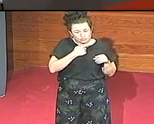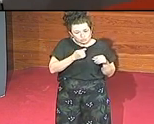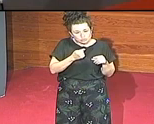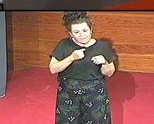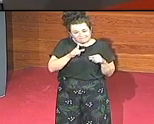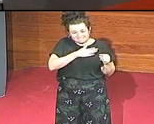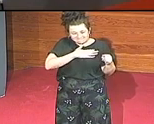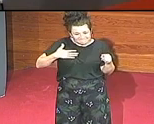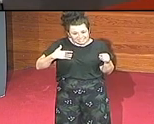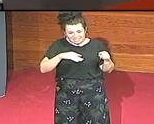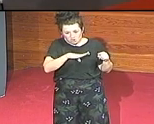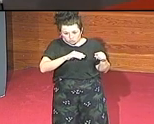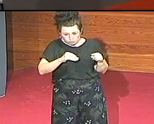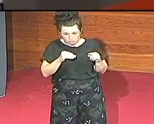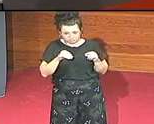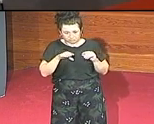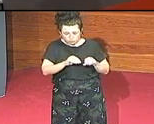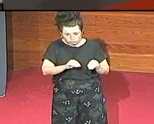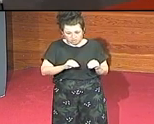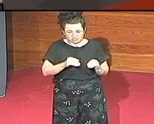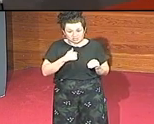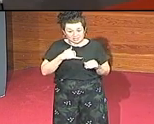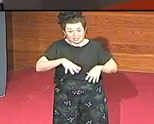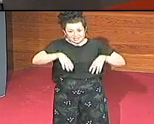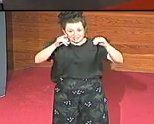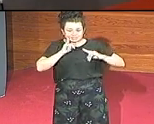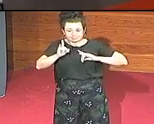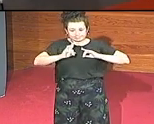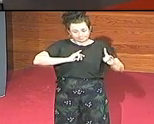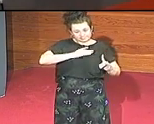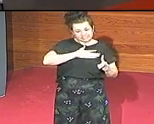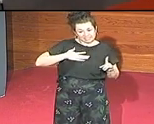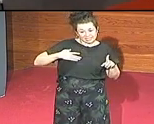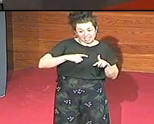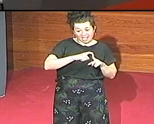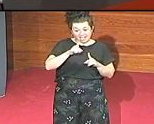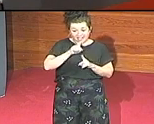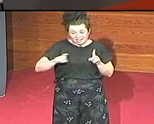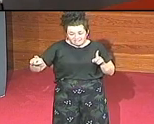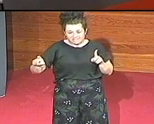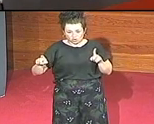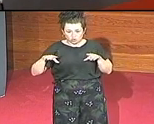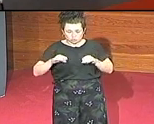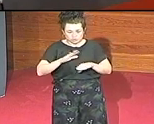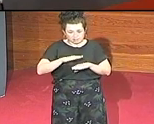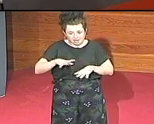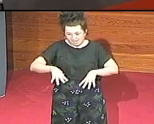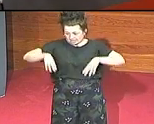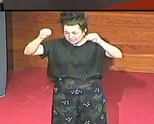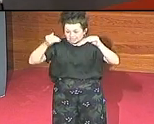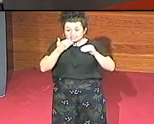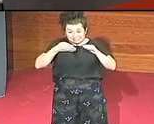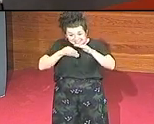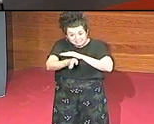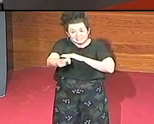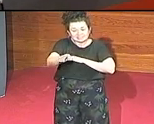aquí la catedral me llamo nos llamó y que quería utilizar el gráfico para la catedral entonces si vais a la catedral allí en la entrada a las taquillas pues está el gran